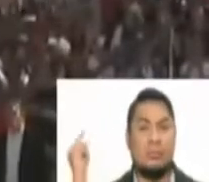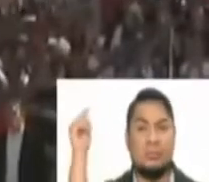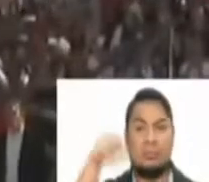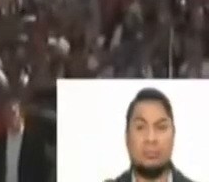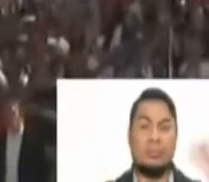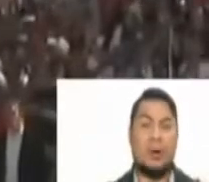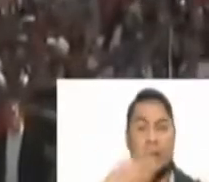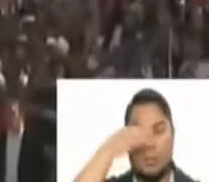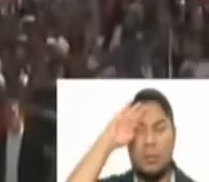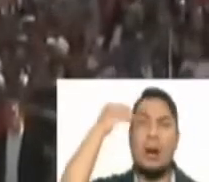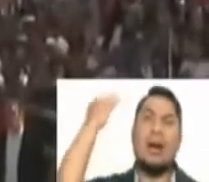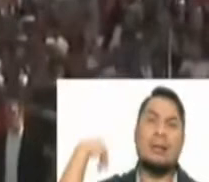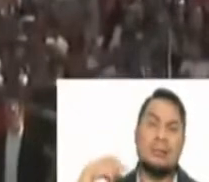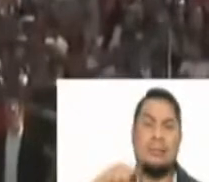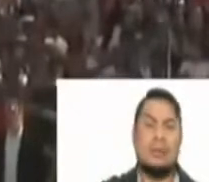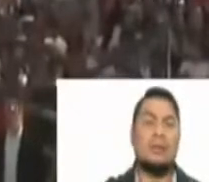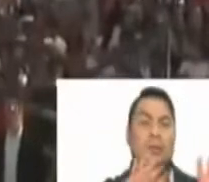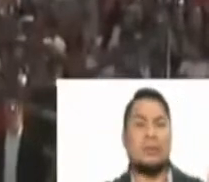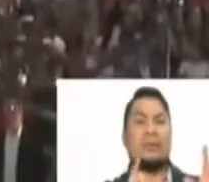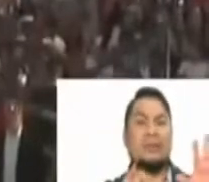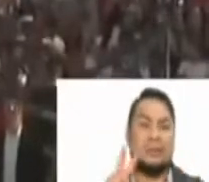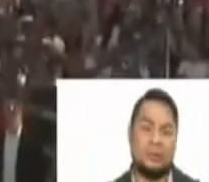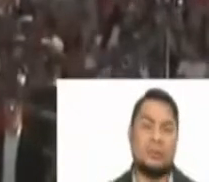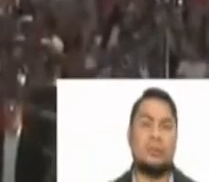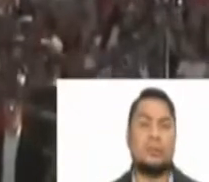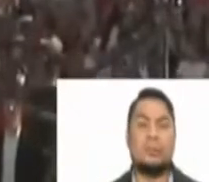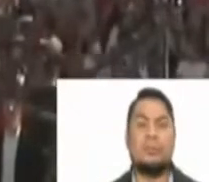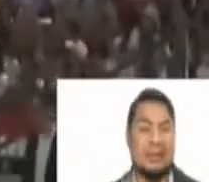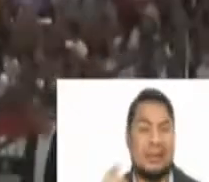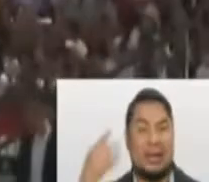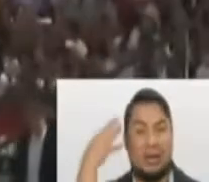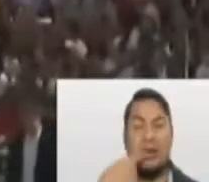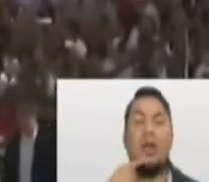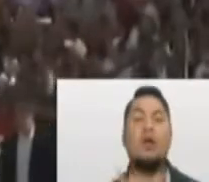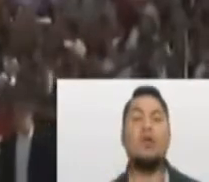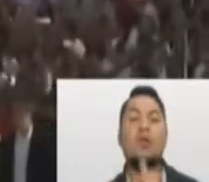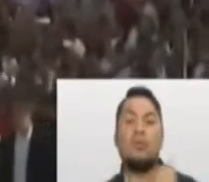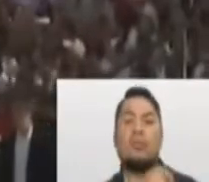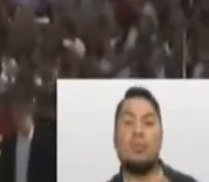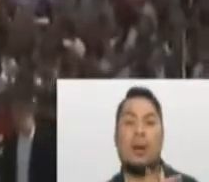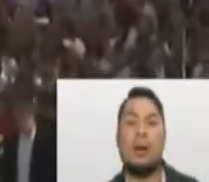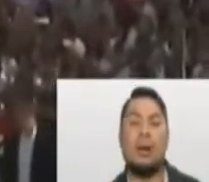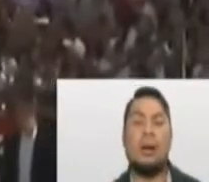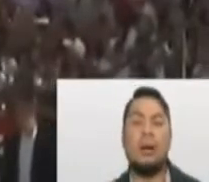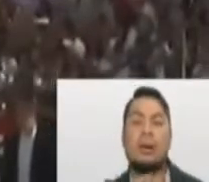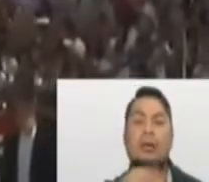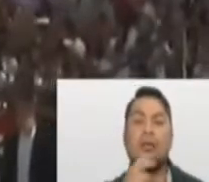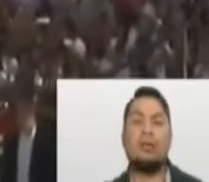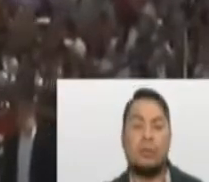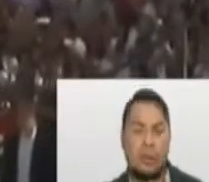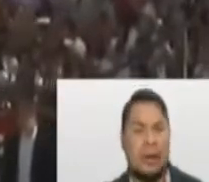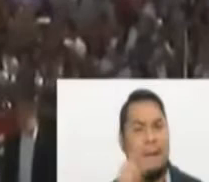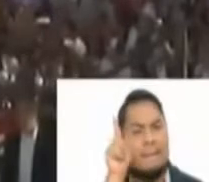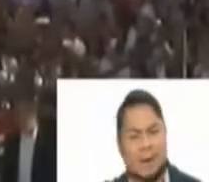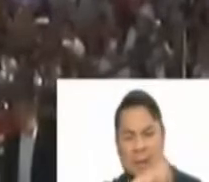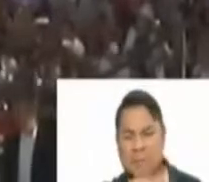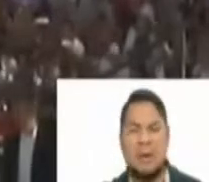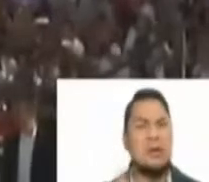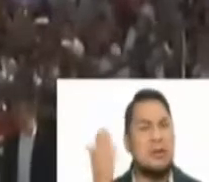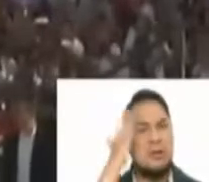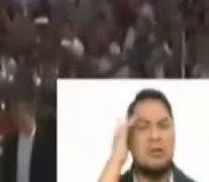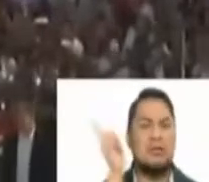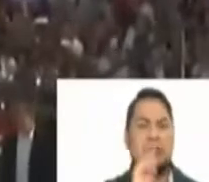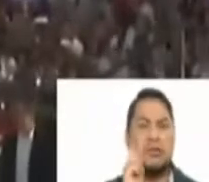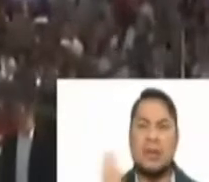gente estúpida que no entiende nada, indicó. Trump hizo estos comentarios después de que la